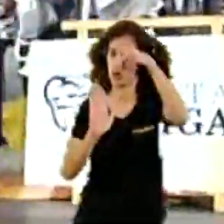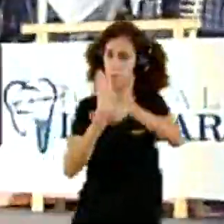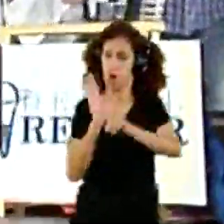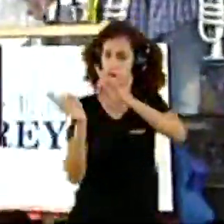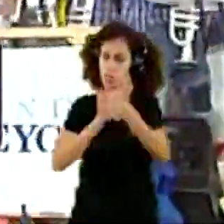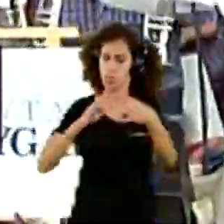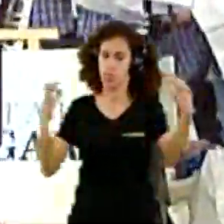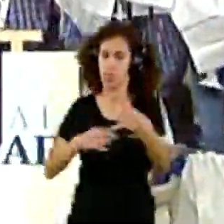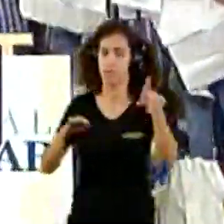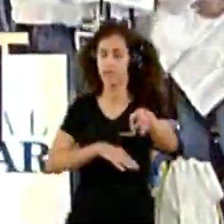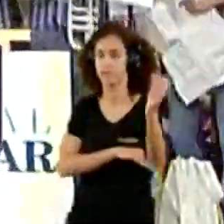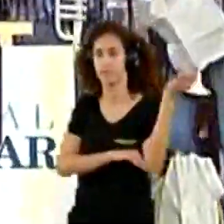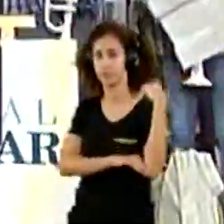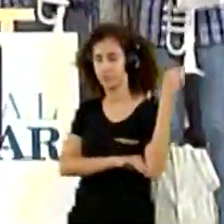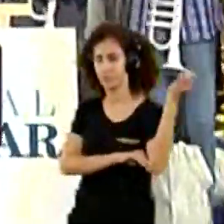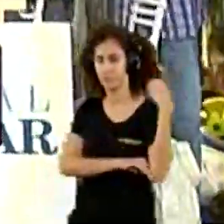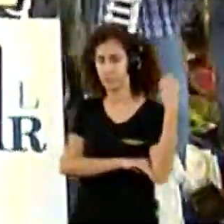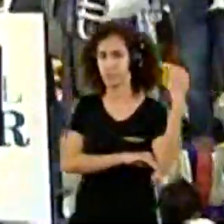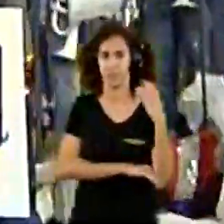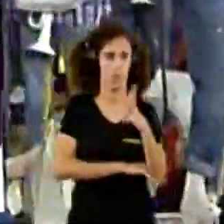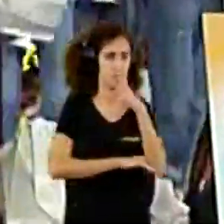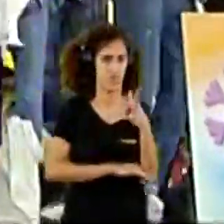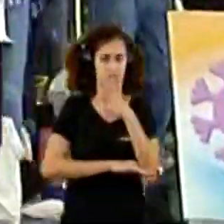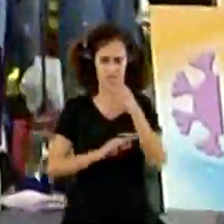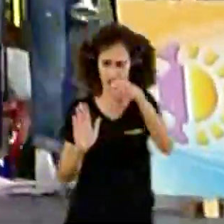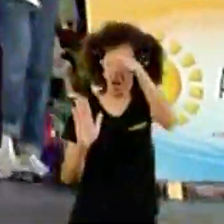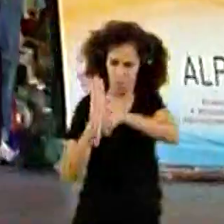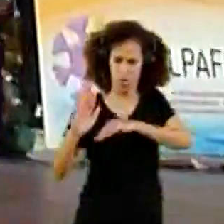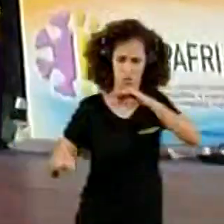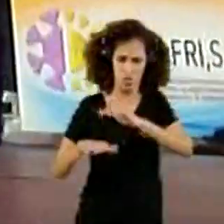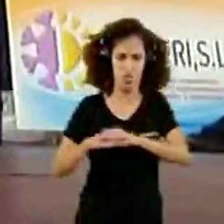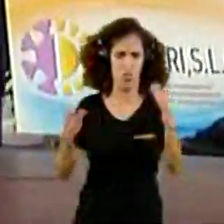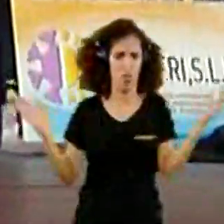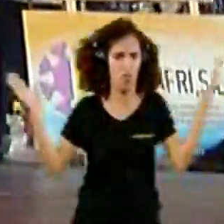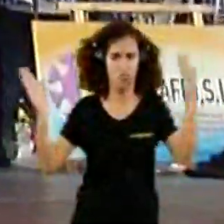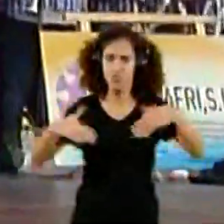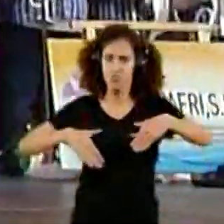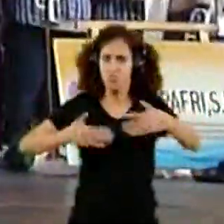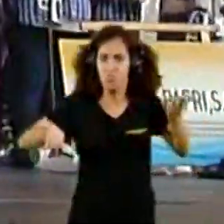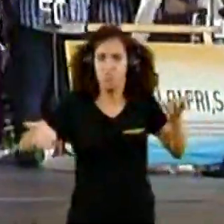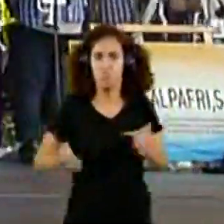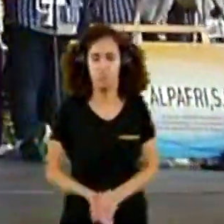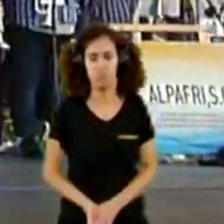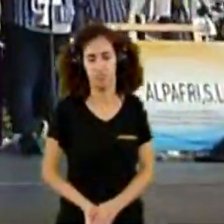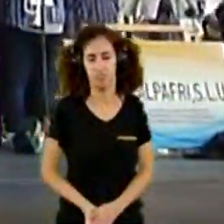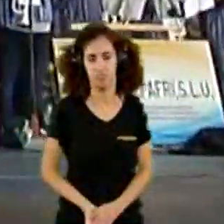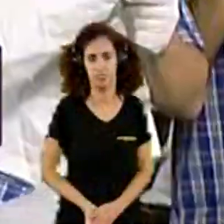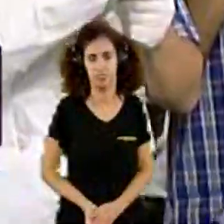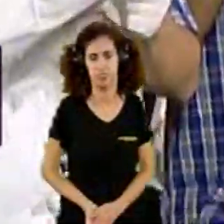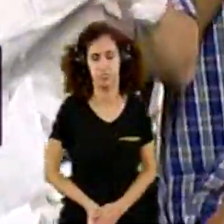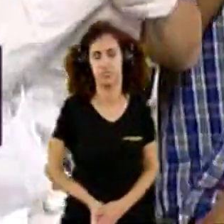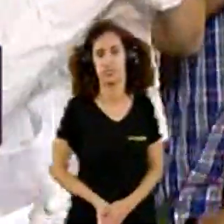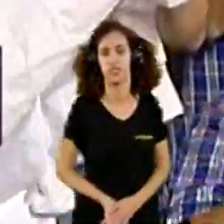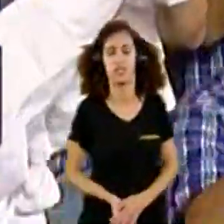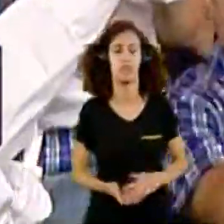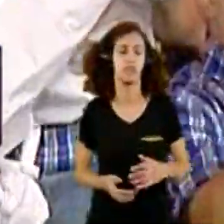Y casi le meto un cate, porque las bases son un tremendo disparate. El arreso no va a